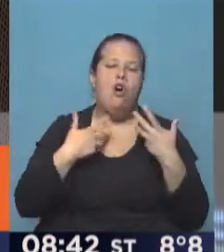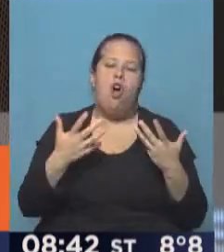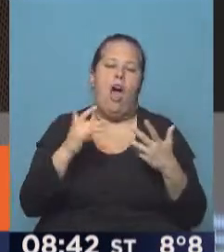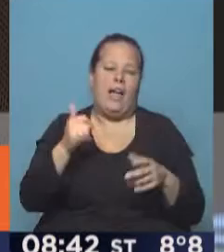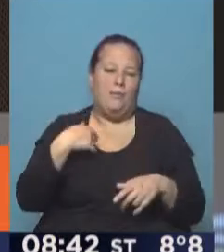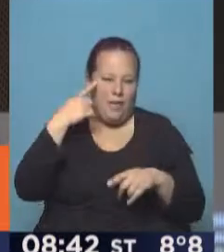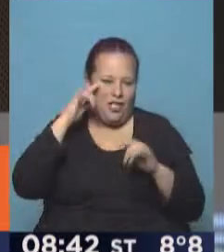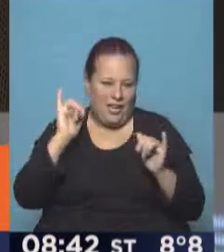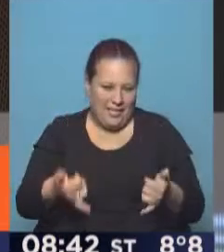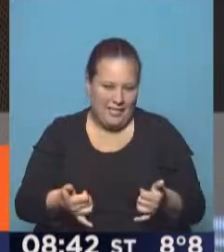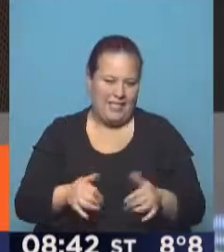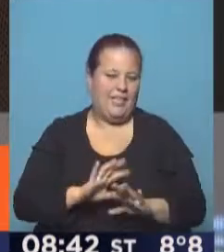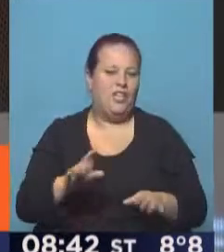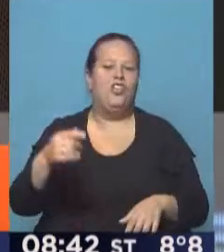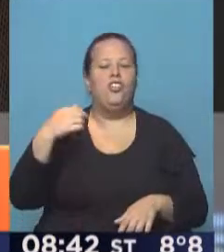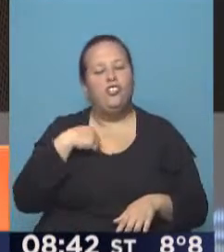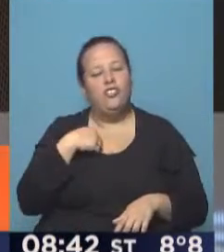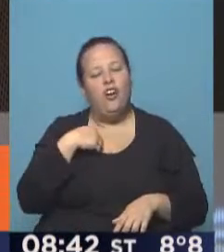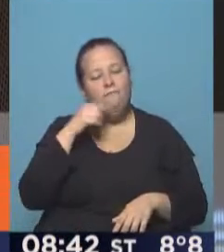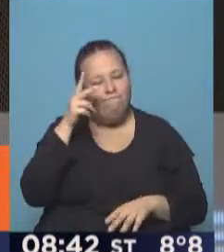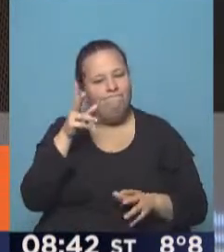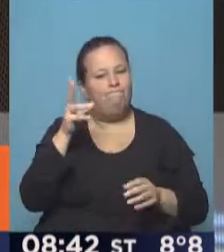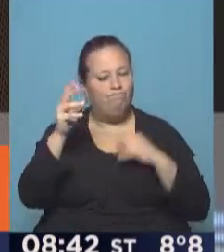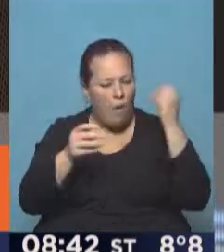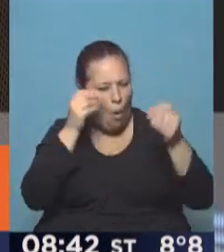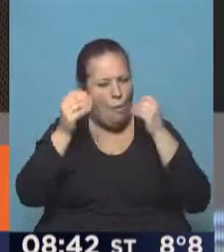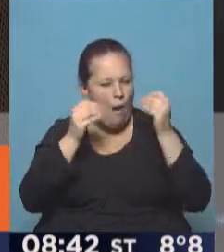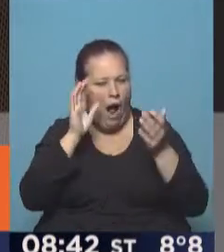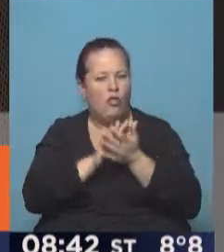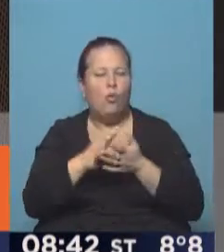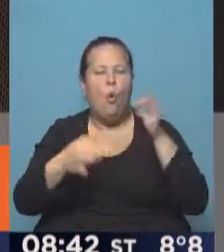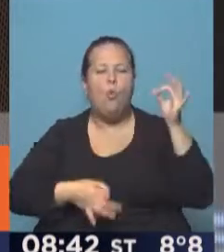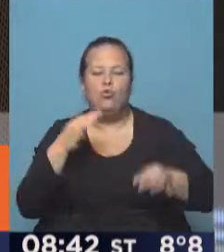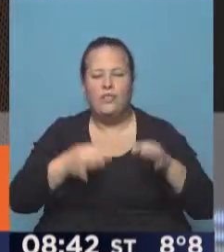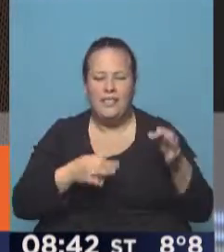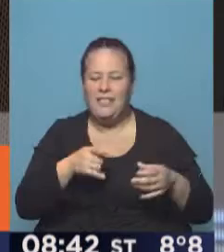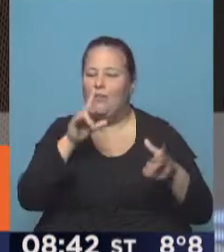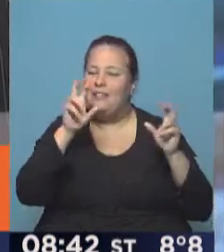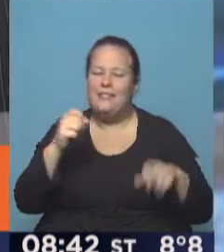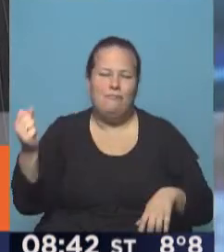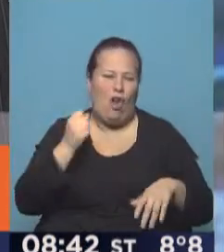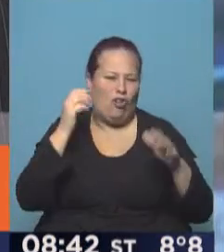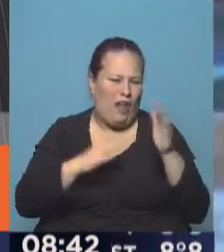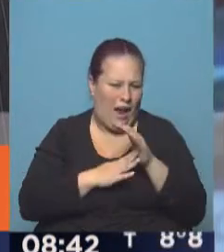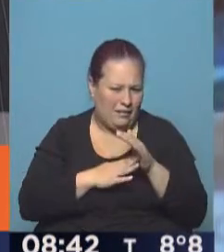que eso que suceda. Yo miro con bastante preocupación el tema de la justicia porque es una cuestión central.